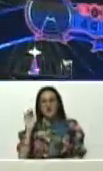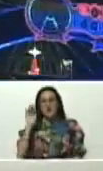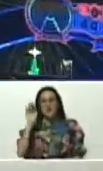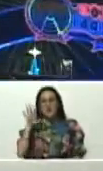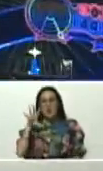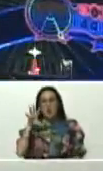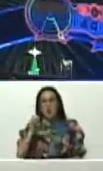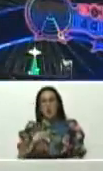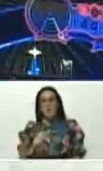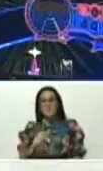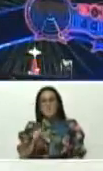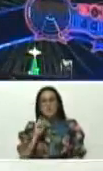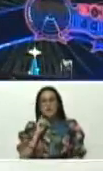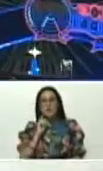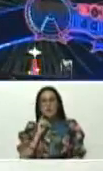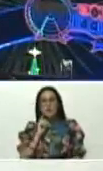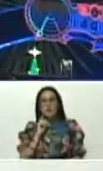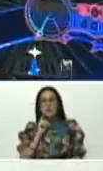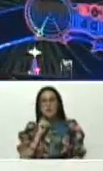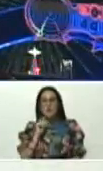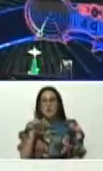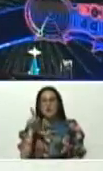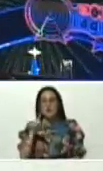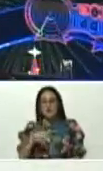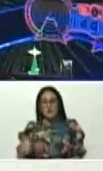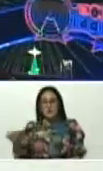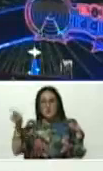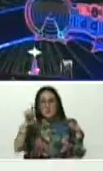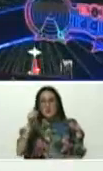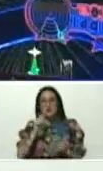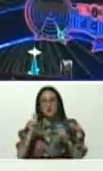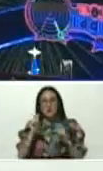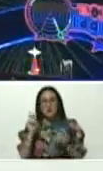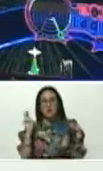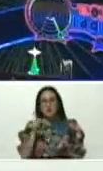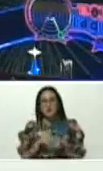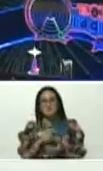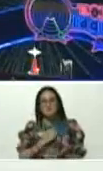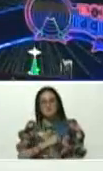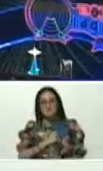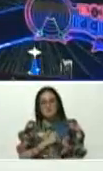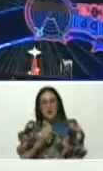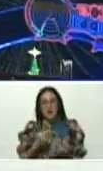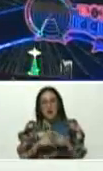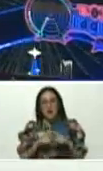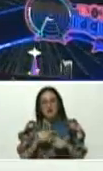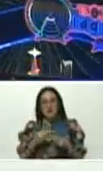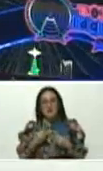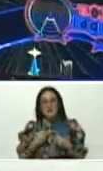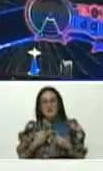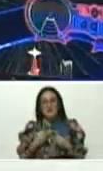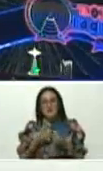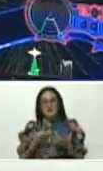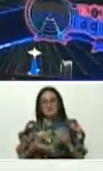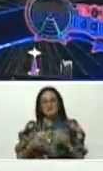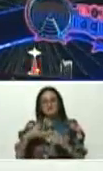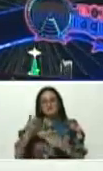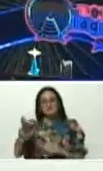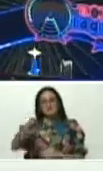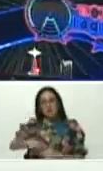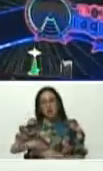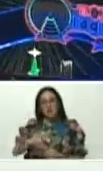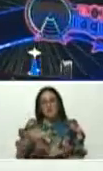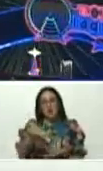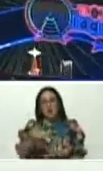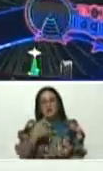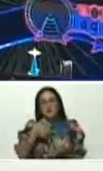este gran instrumento para el turismo y lo trajo. Lamentablemente, las cosas de la vida se nos eleva espiritualmente, pero aquí